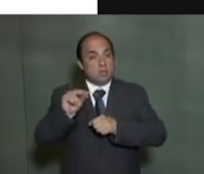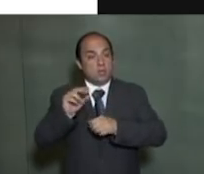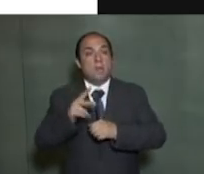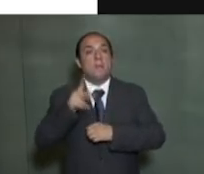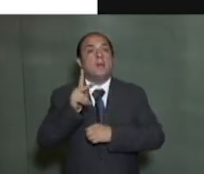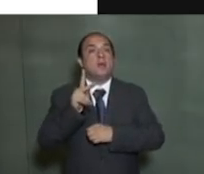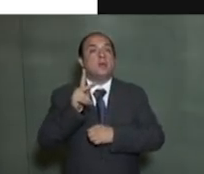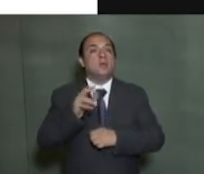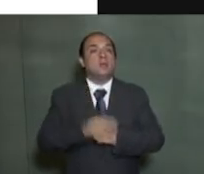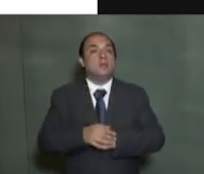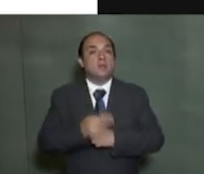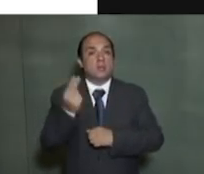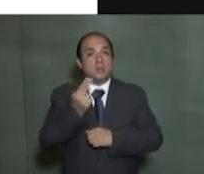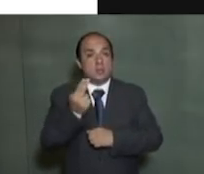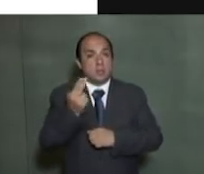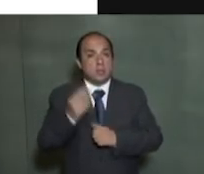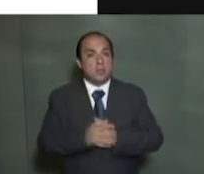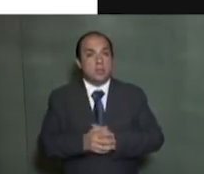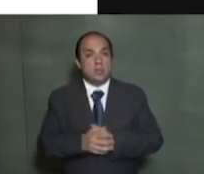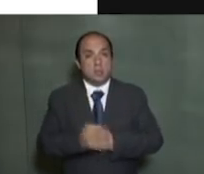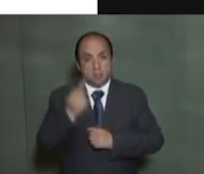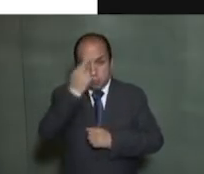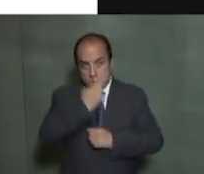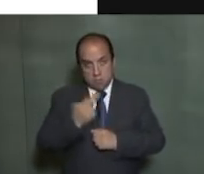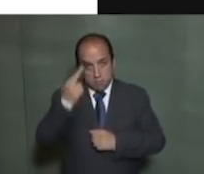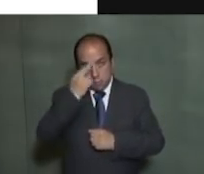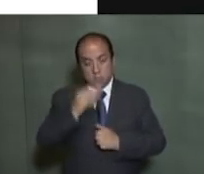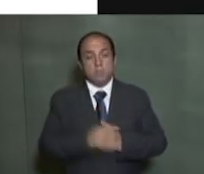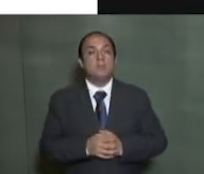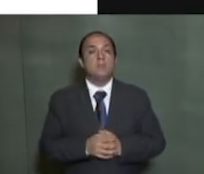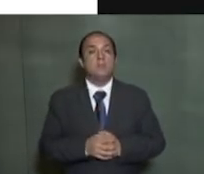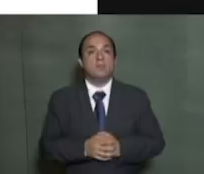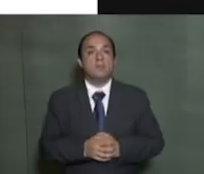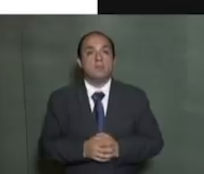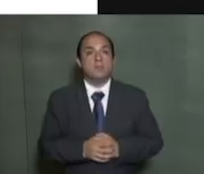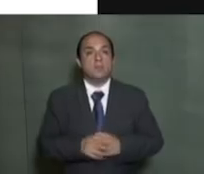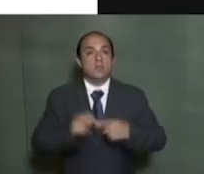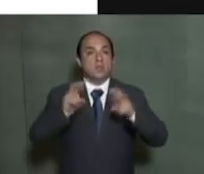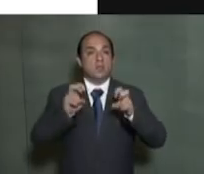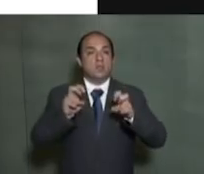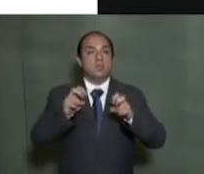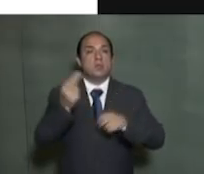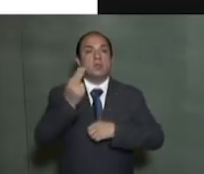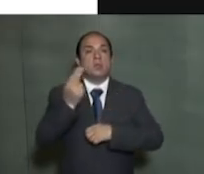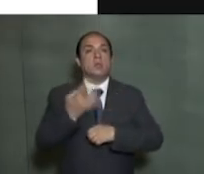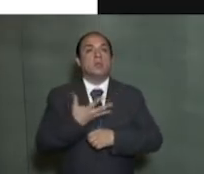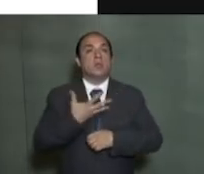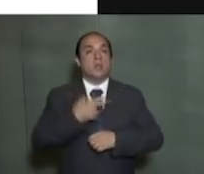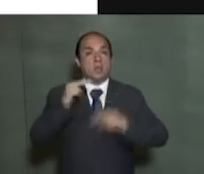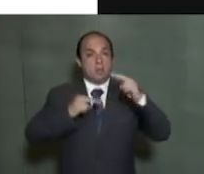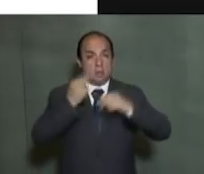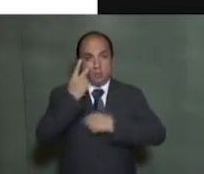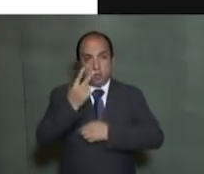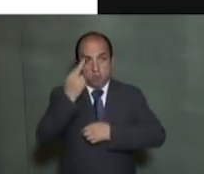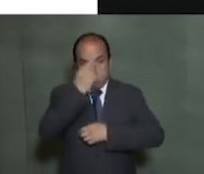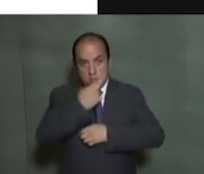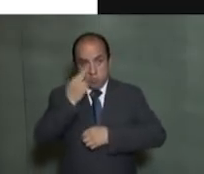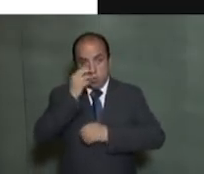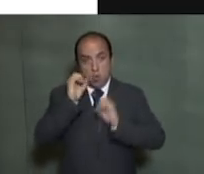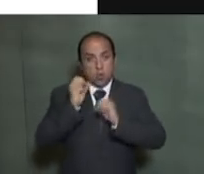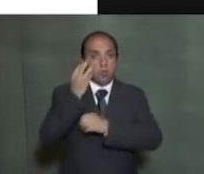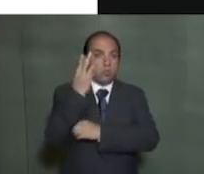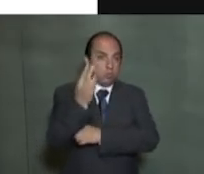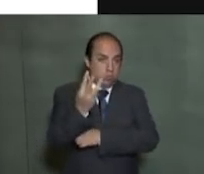embargo, pues es necesario que se revise. Entonces, es un tema que debe de pasar a un nivel 2 de evaluación o inclusive a un nivel